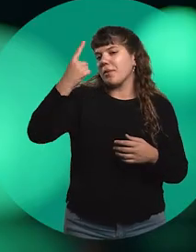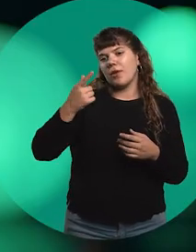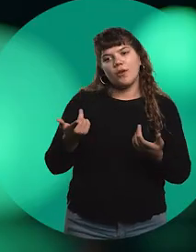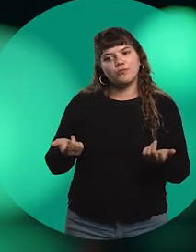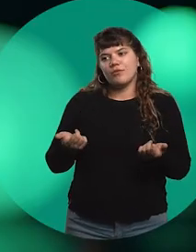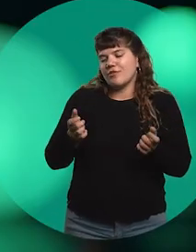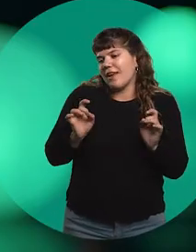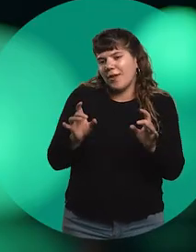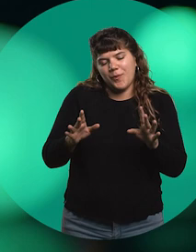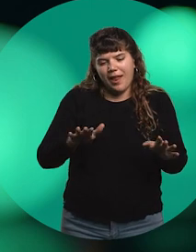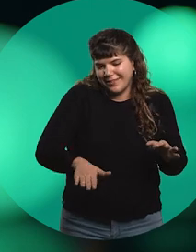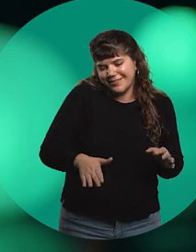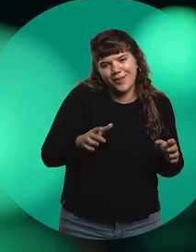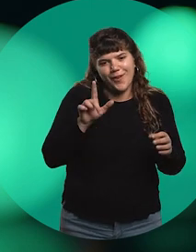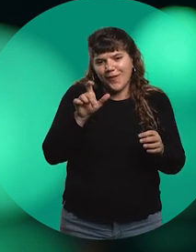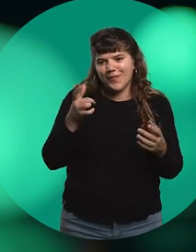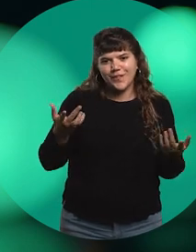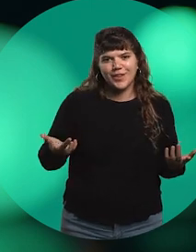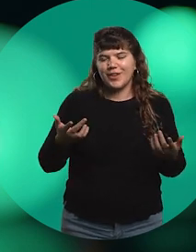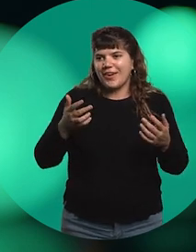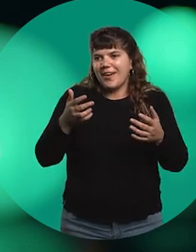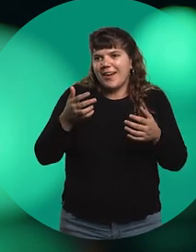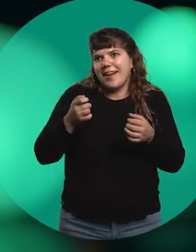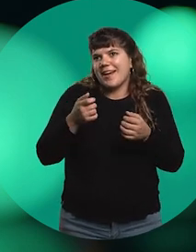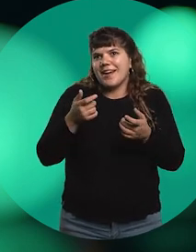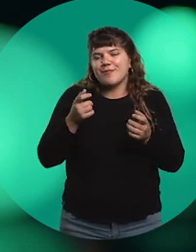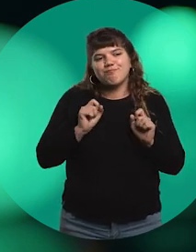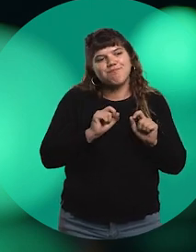natural, desde los bebés juegan naturalmente y ese juego